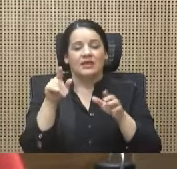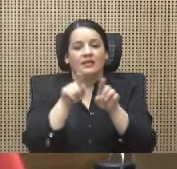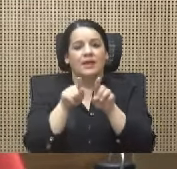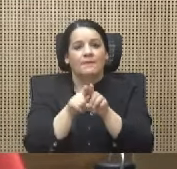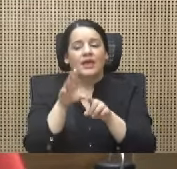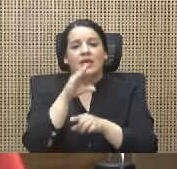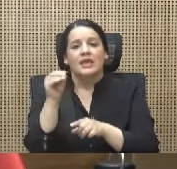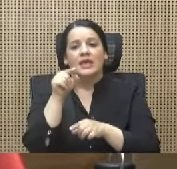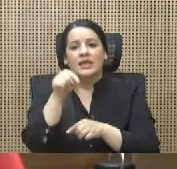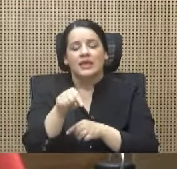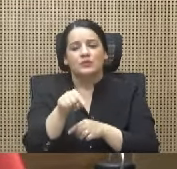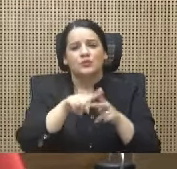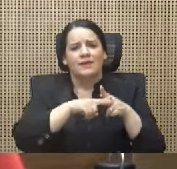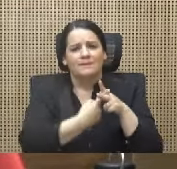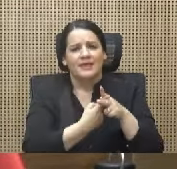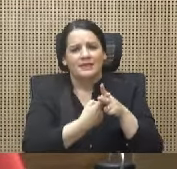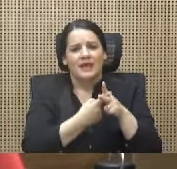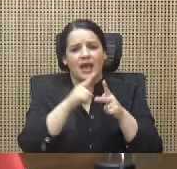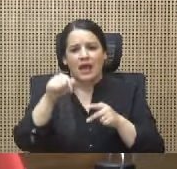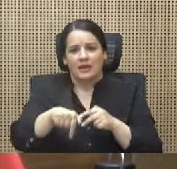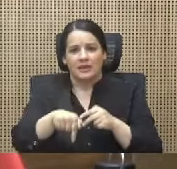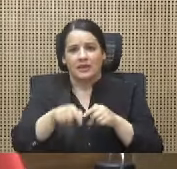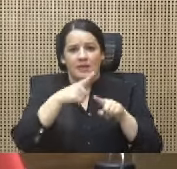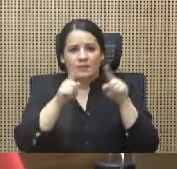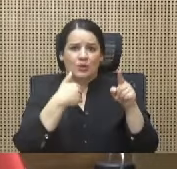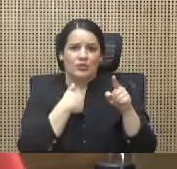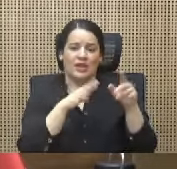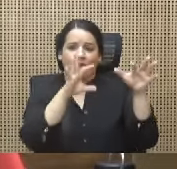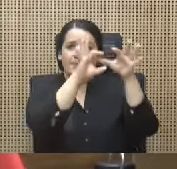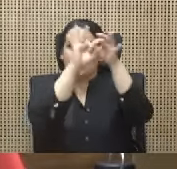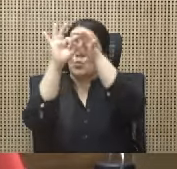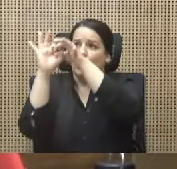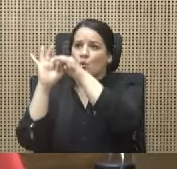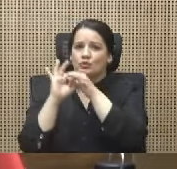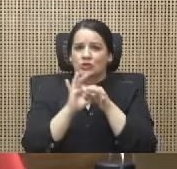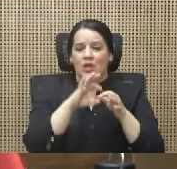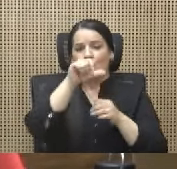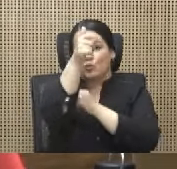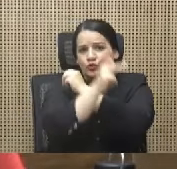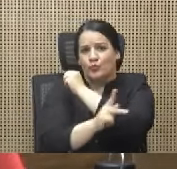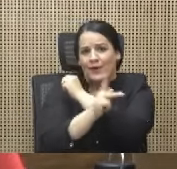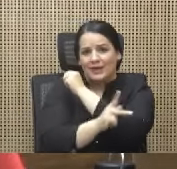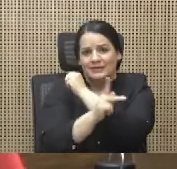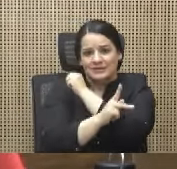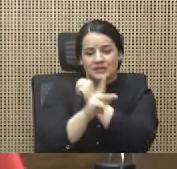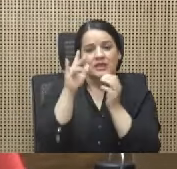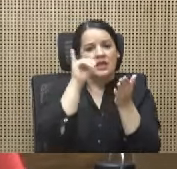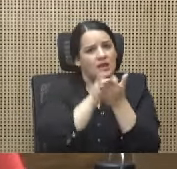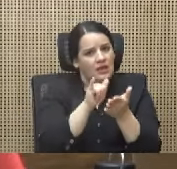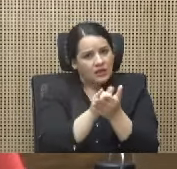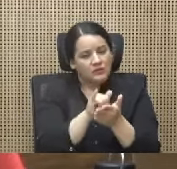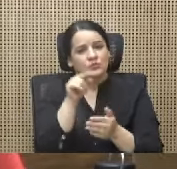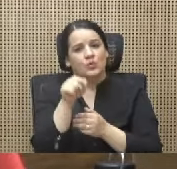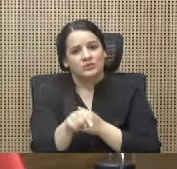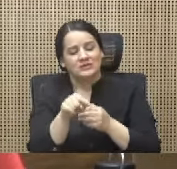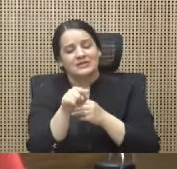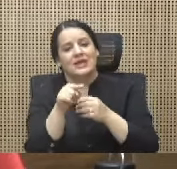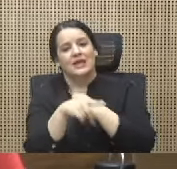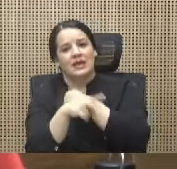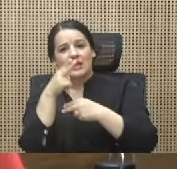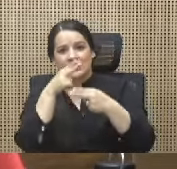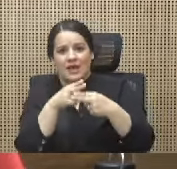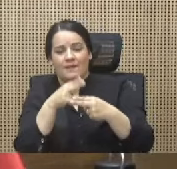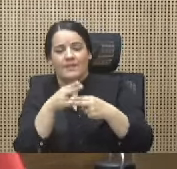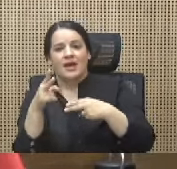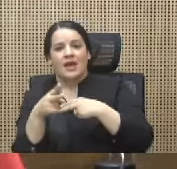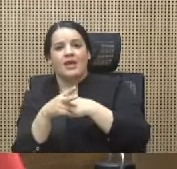Eso se empieza acá, pero tiene vínculos en otro montón de países. Eso es delincuencia